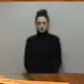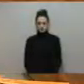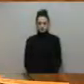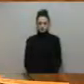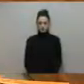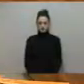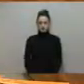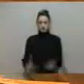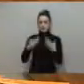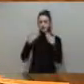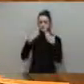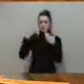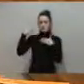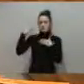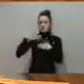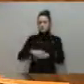Gracias, señor presidente.